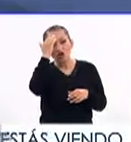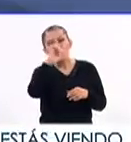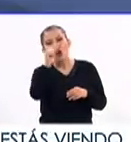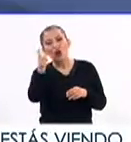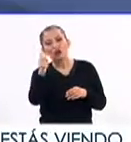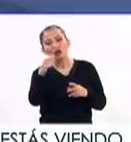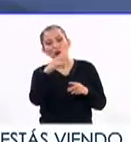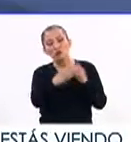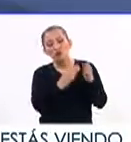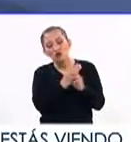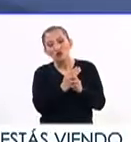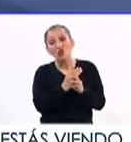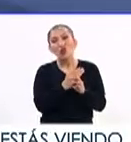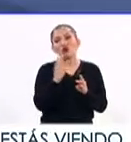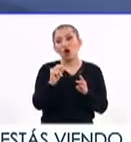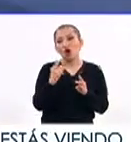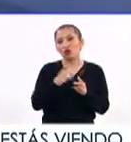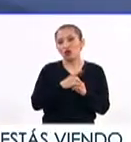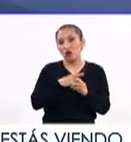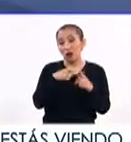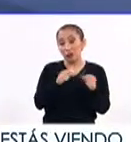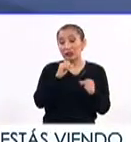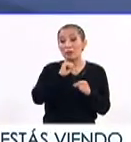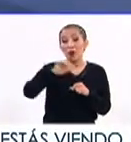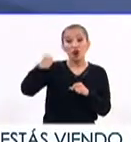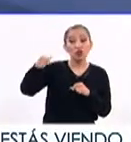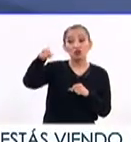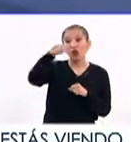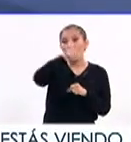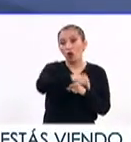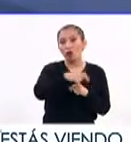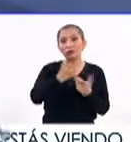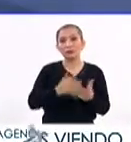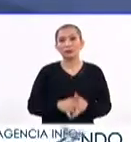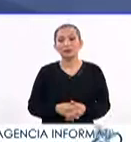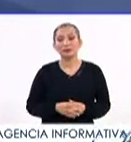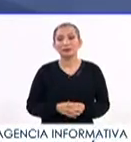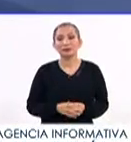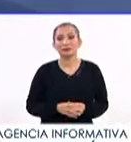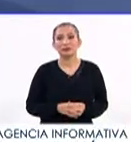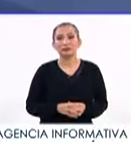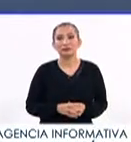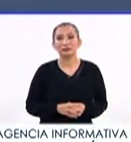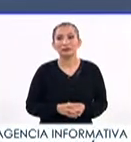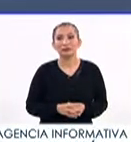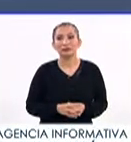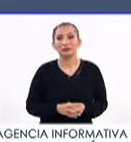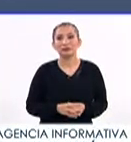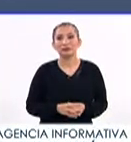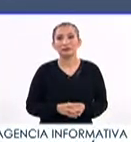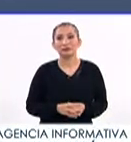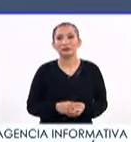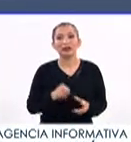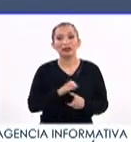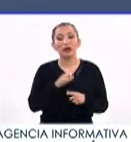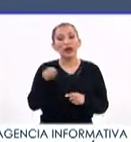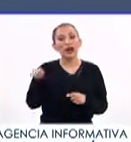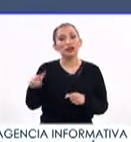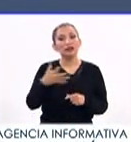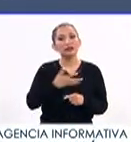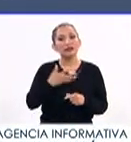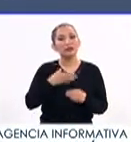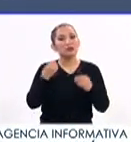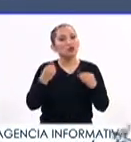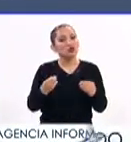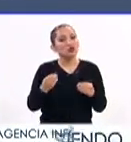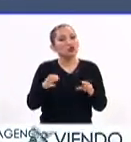otro mundo, no solamente la cultura japonesa, también en la cultura otra. Claro. Y entonces ellos tienen